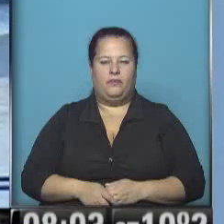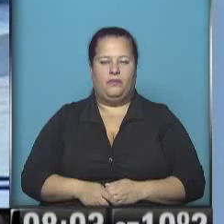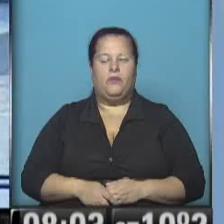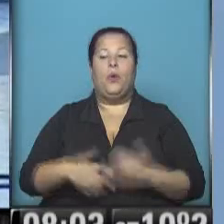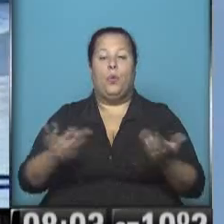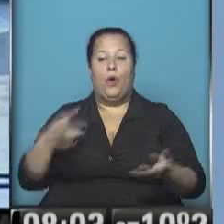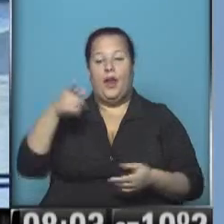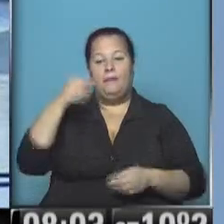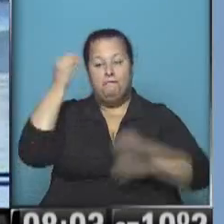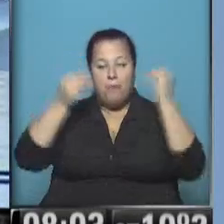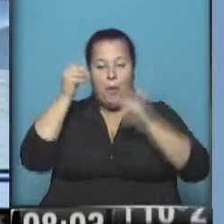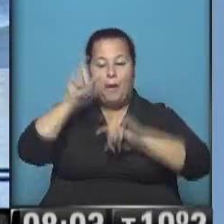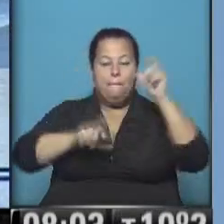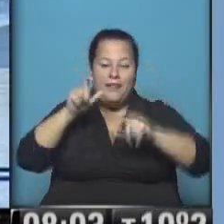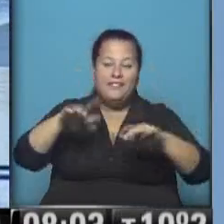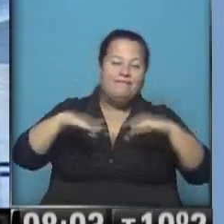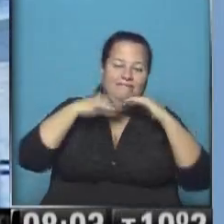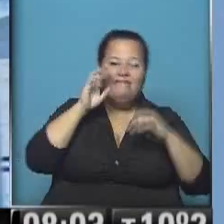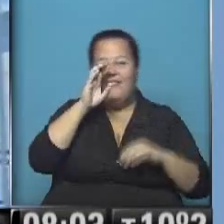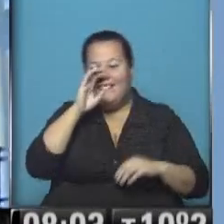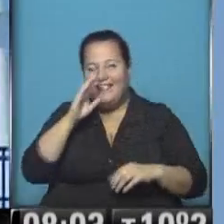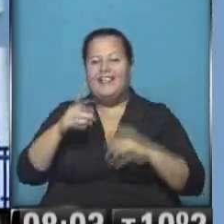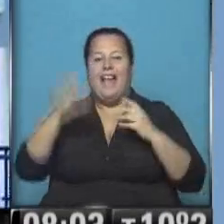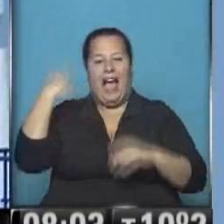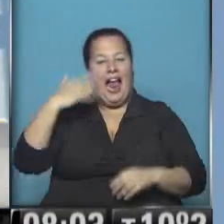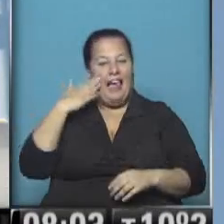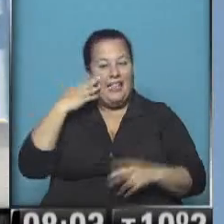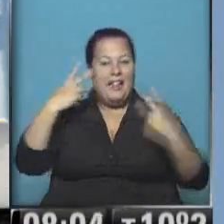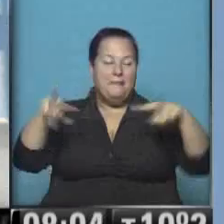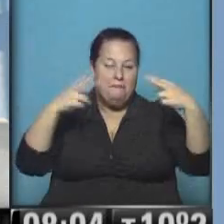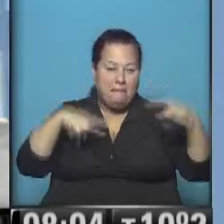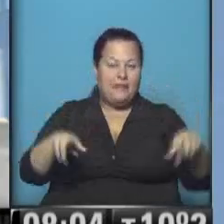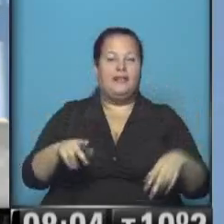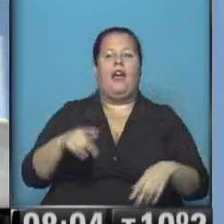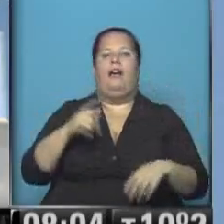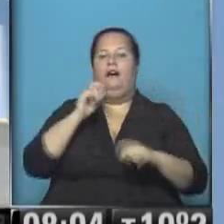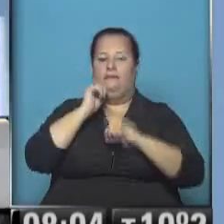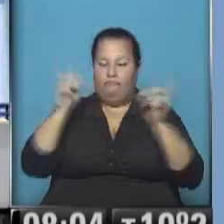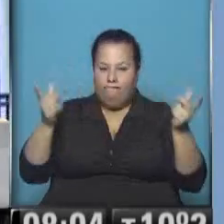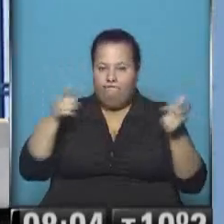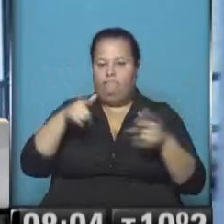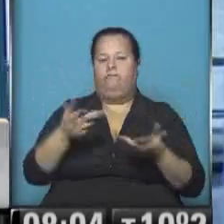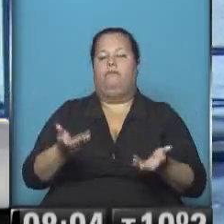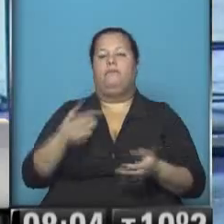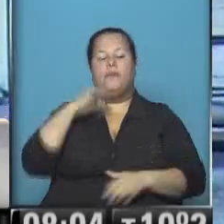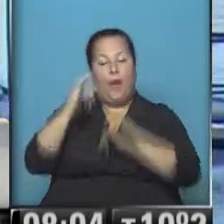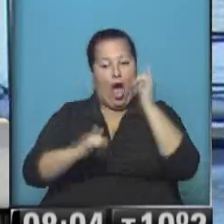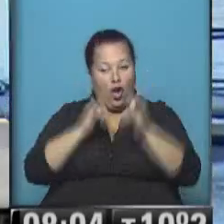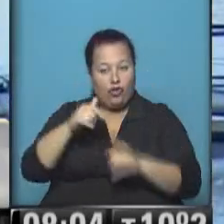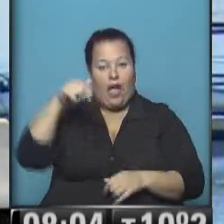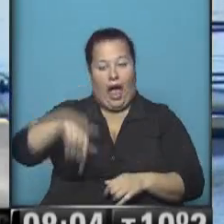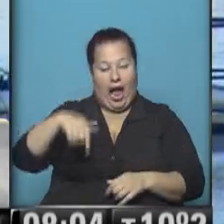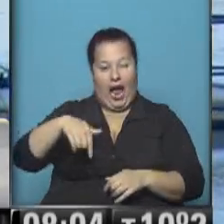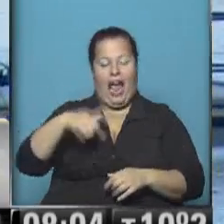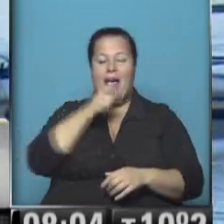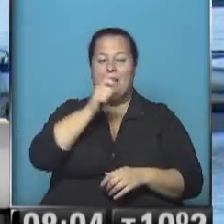bueno escuchamos la preocupación de quienes estaban en la tarde de ayer paseando y se encontraron con esta sorpresa te cuento que aquí entre